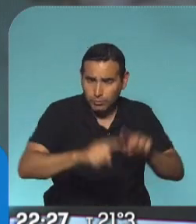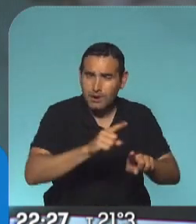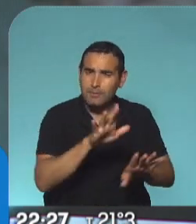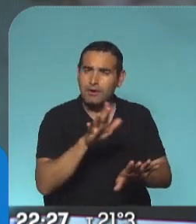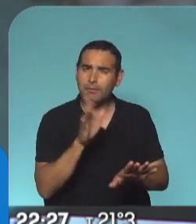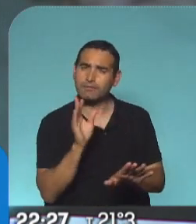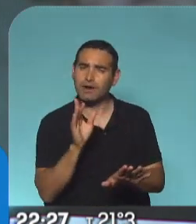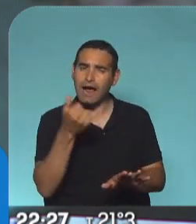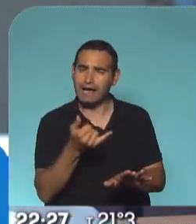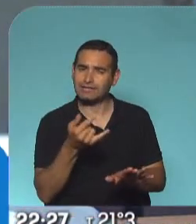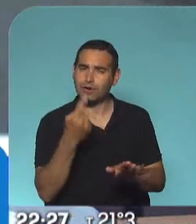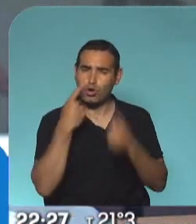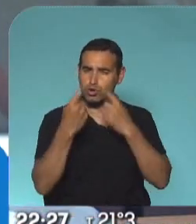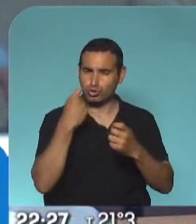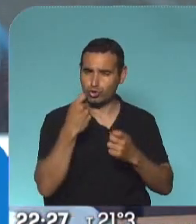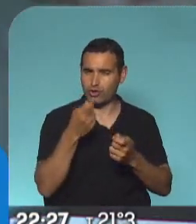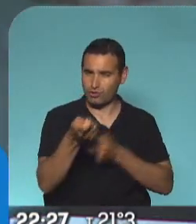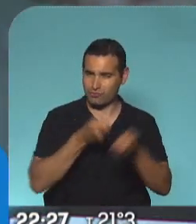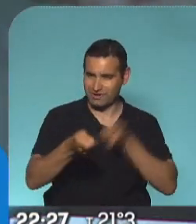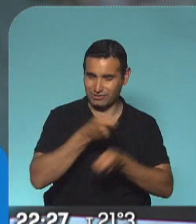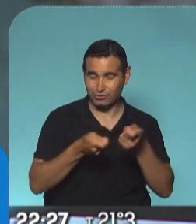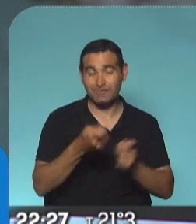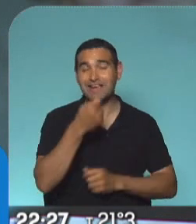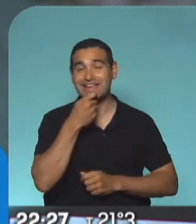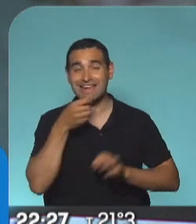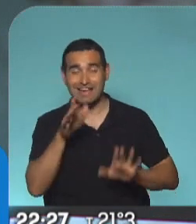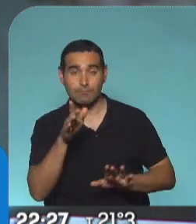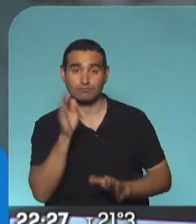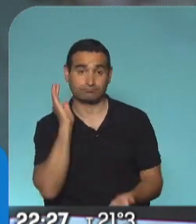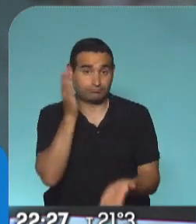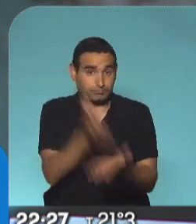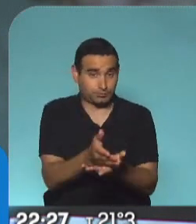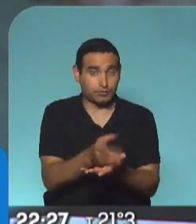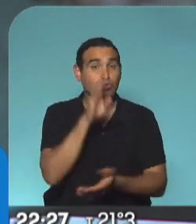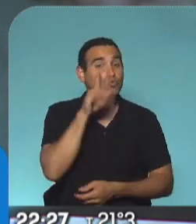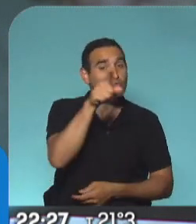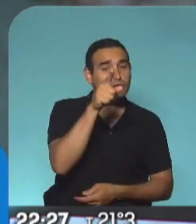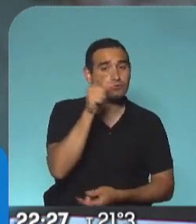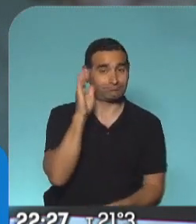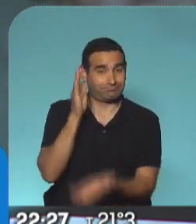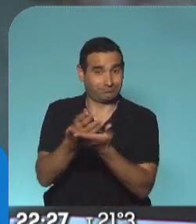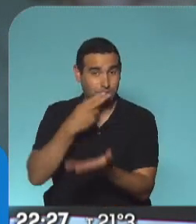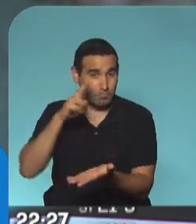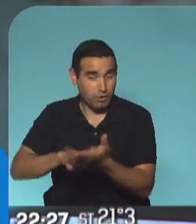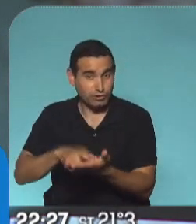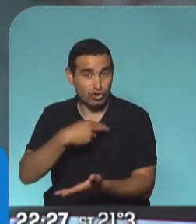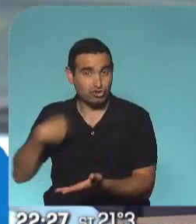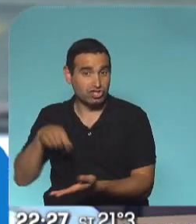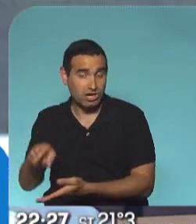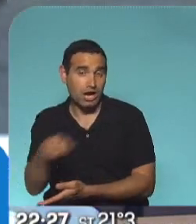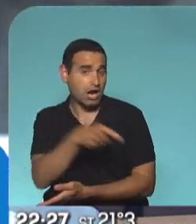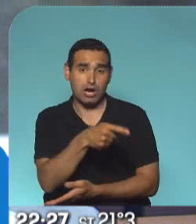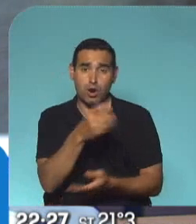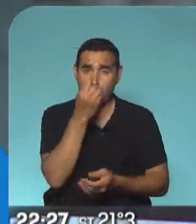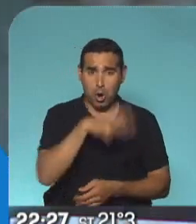regulaciones comerciales especiales para Hong Kong. Por ejemplo, las sanciones comerciales que Estados Unidos le impuso a China no pesan sobre Hong Kong.